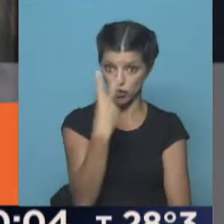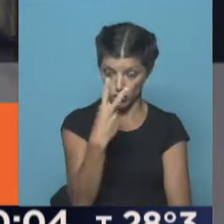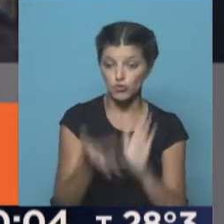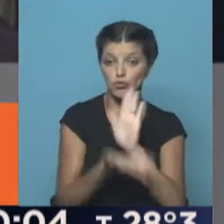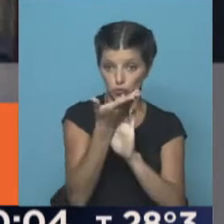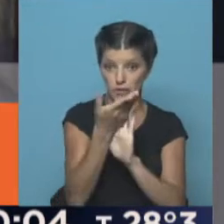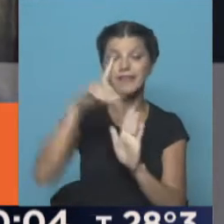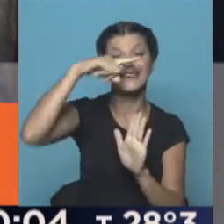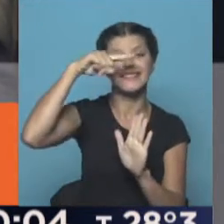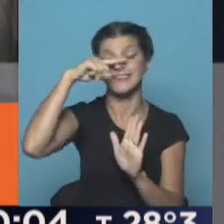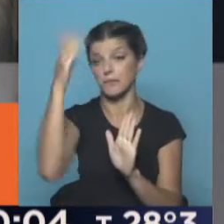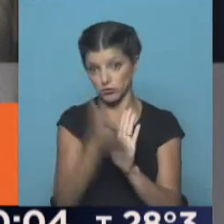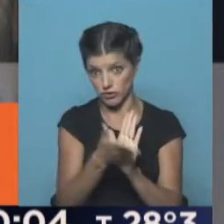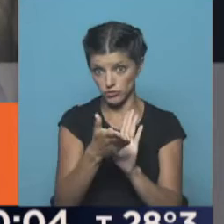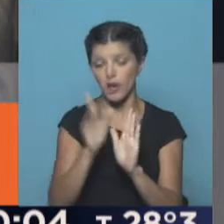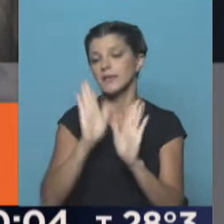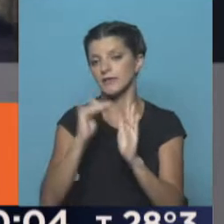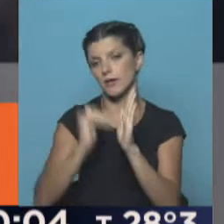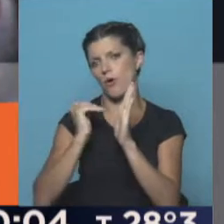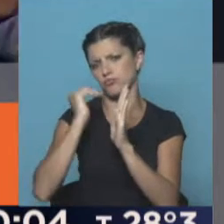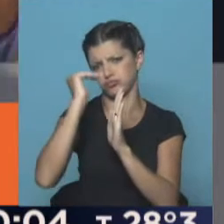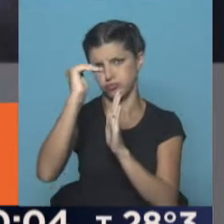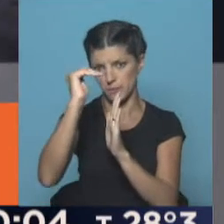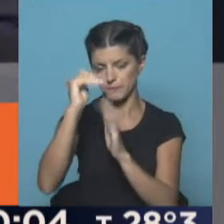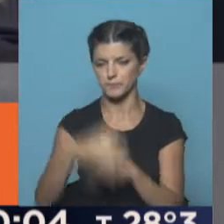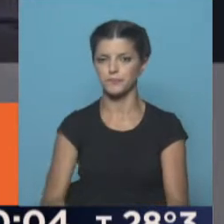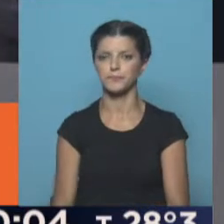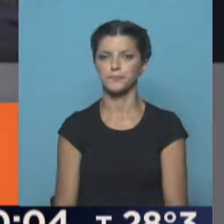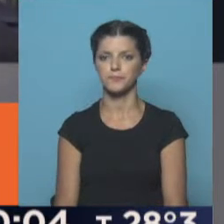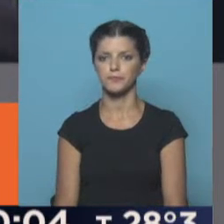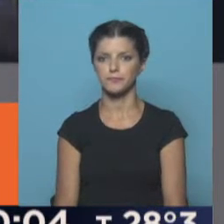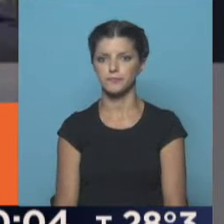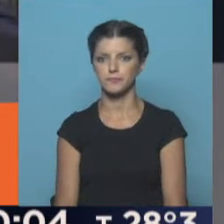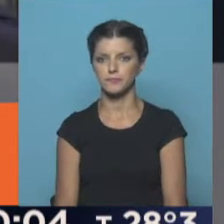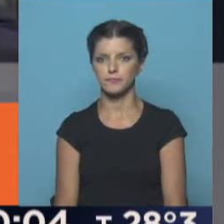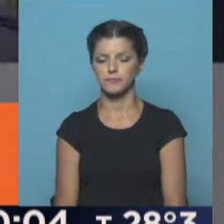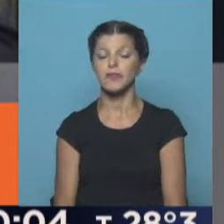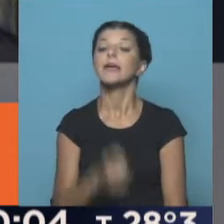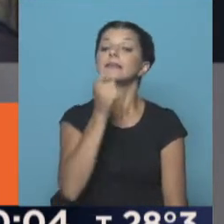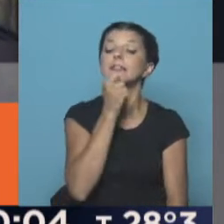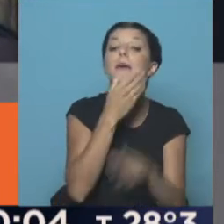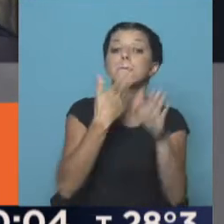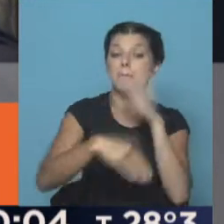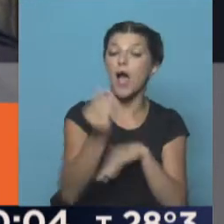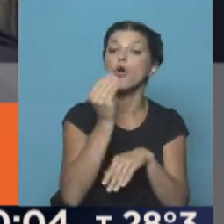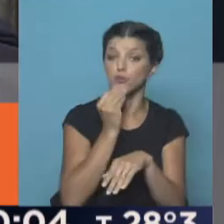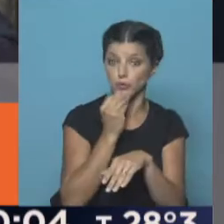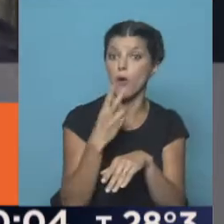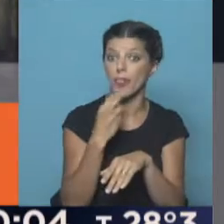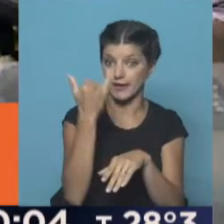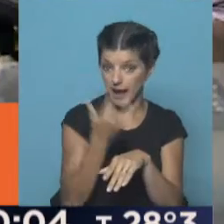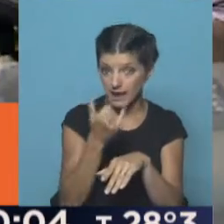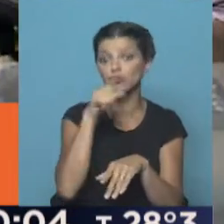77 por ciento y así sucesivamente con un gradualismo que aquellos que tienen un mayor consumo tienen un mayor